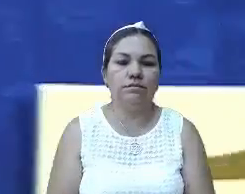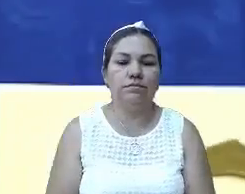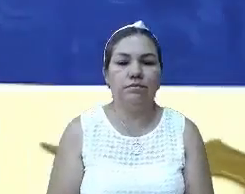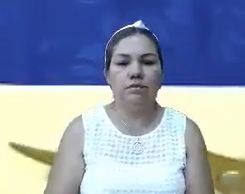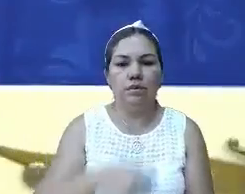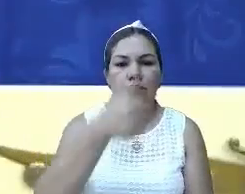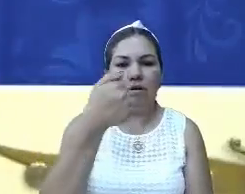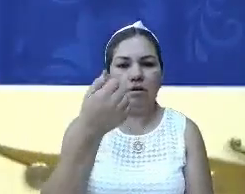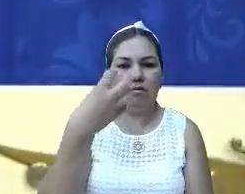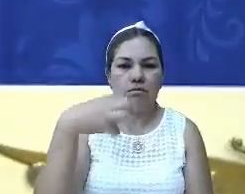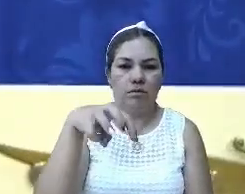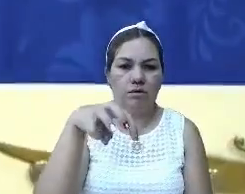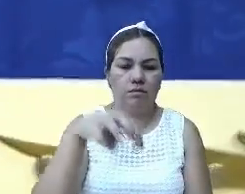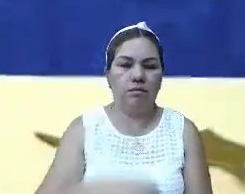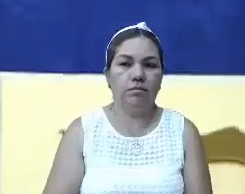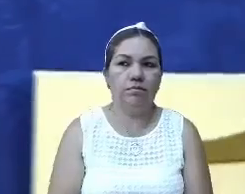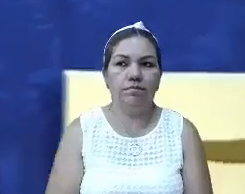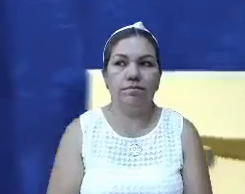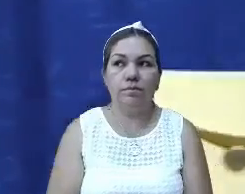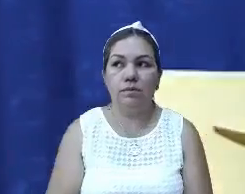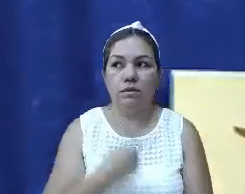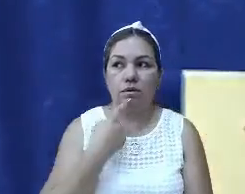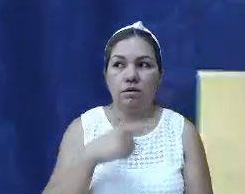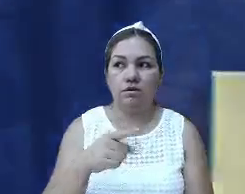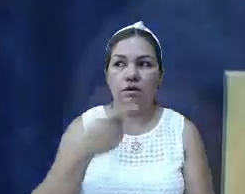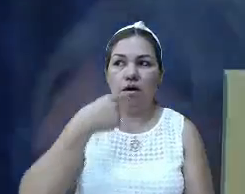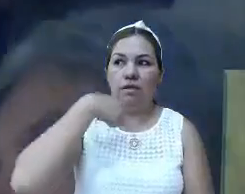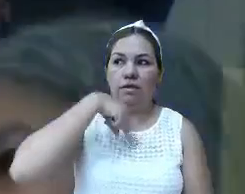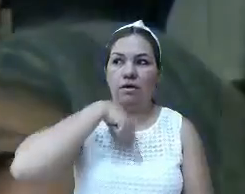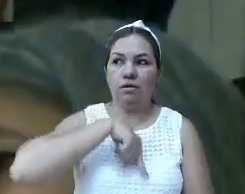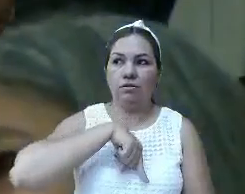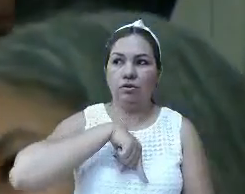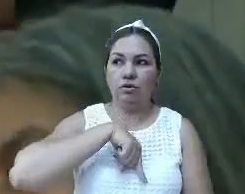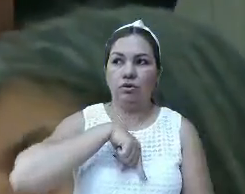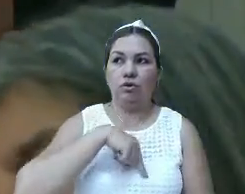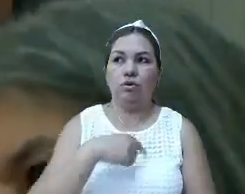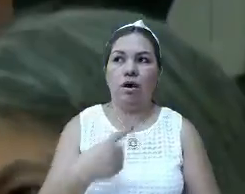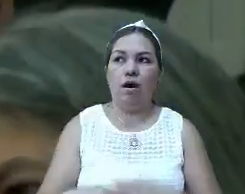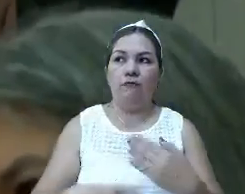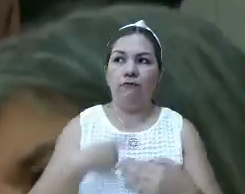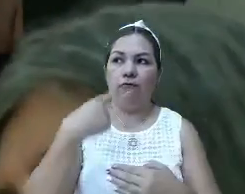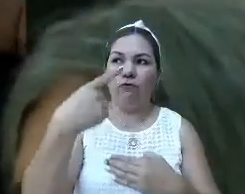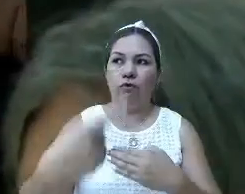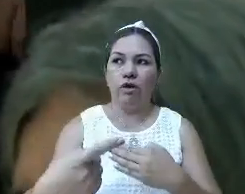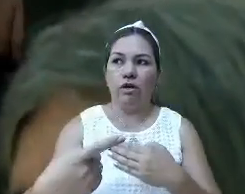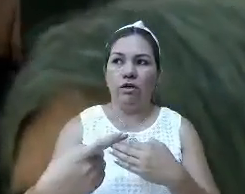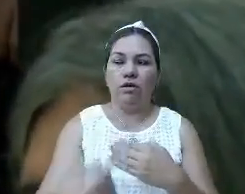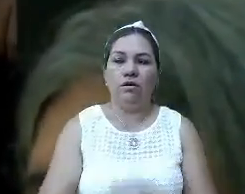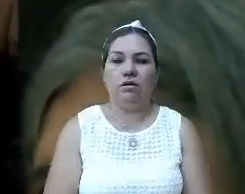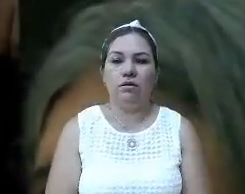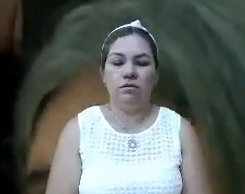Amén. Diga conmigo: por dentro y por fuera.